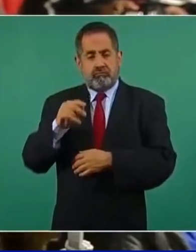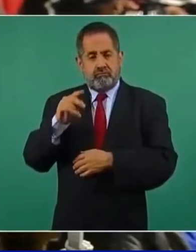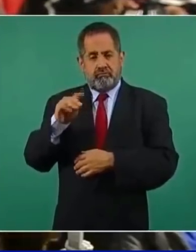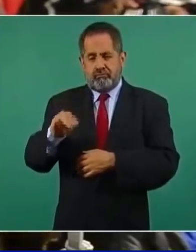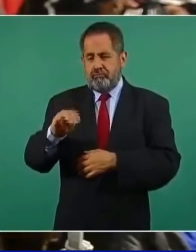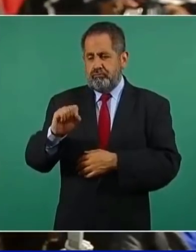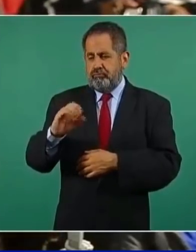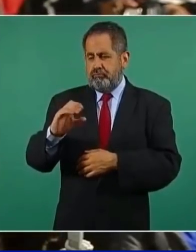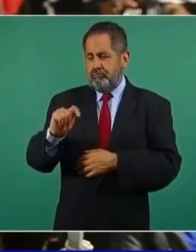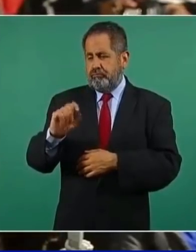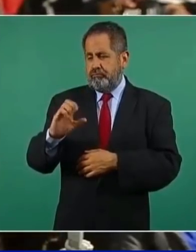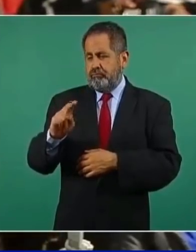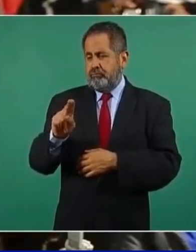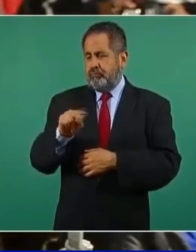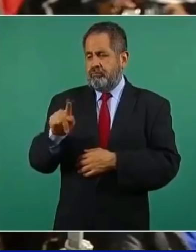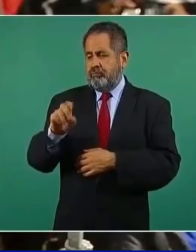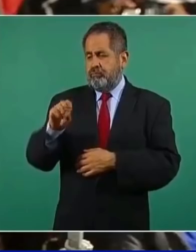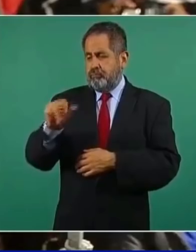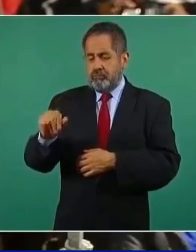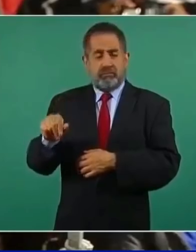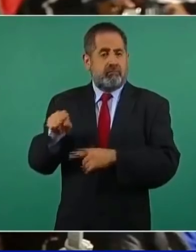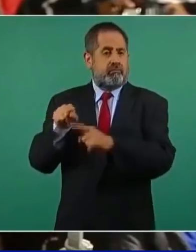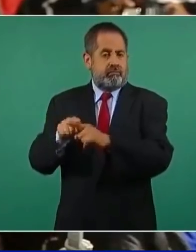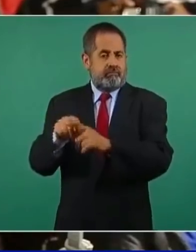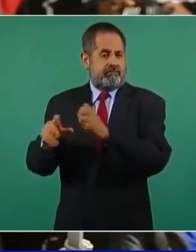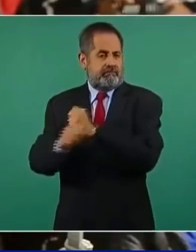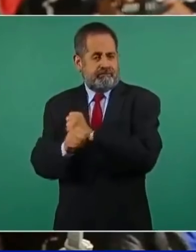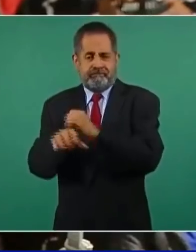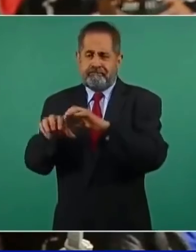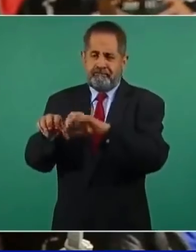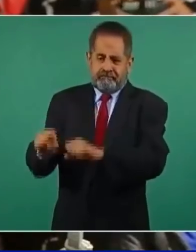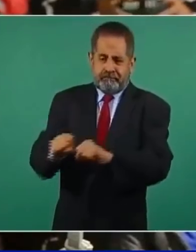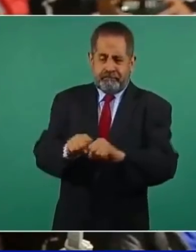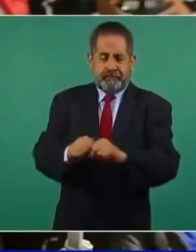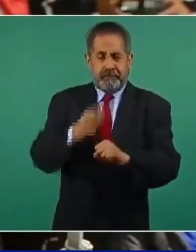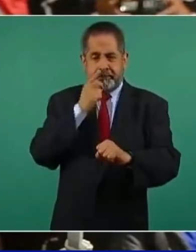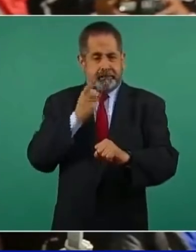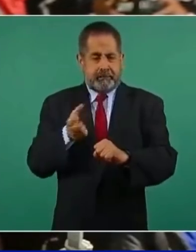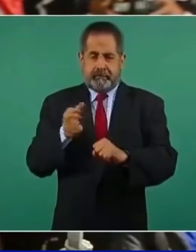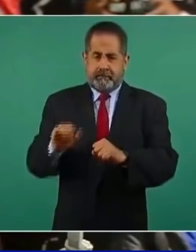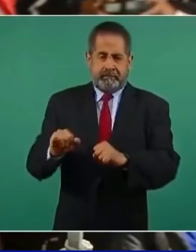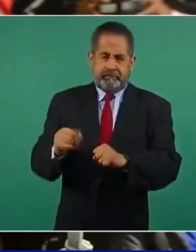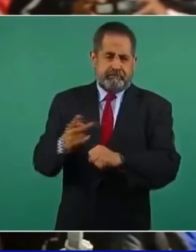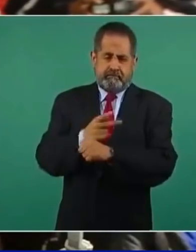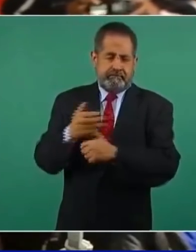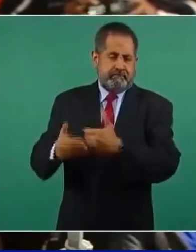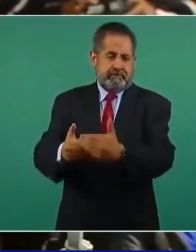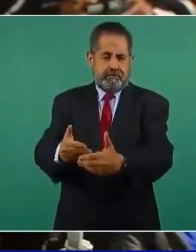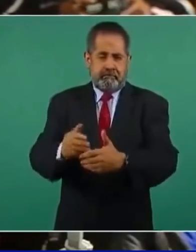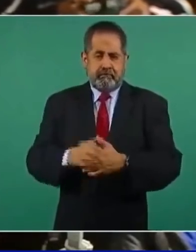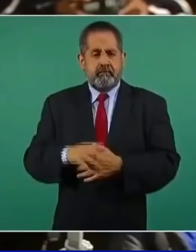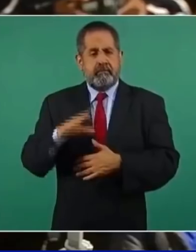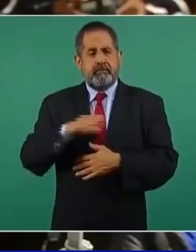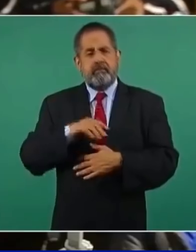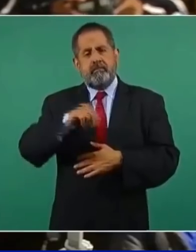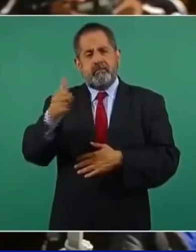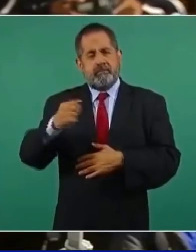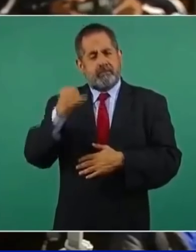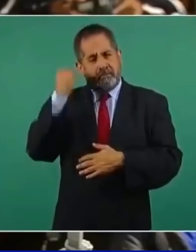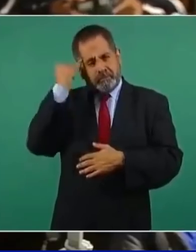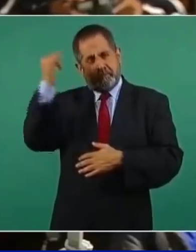que lo que debió de haber pasado, pasó y así pasó. También hay otra que creo que es de su